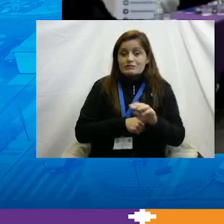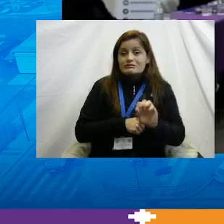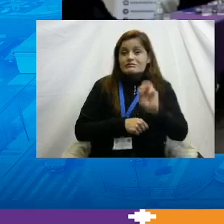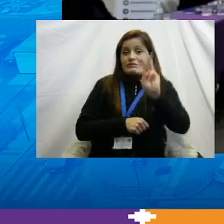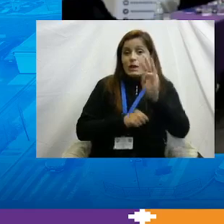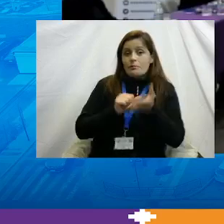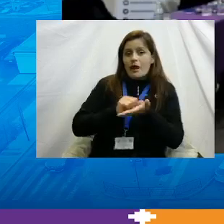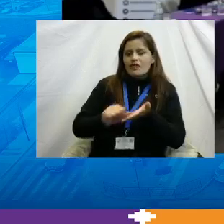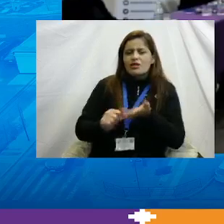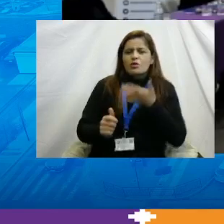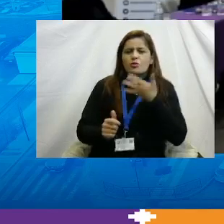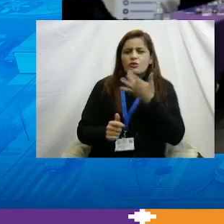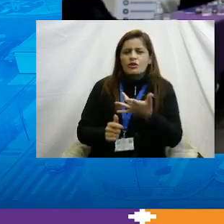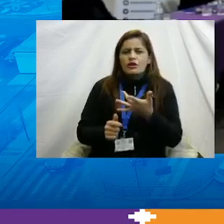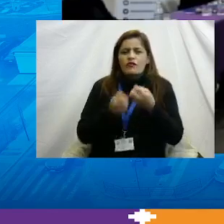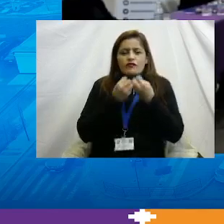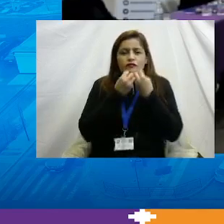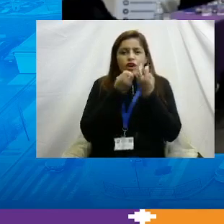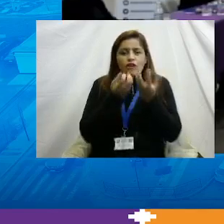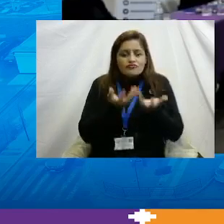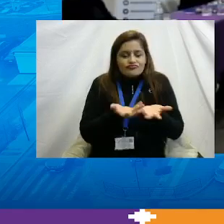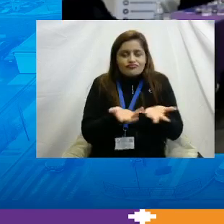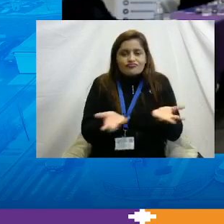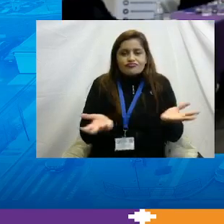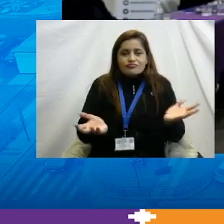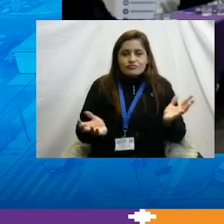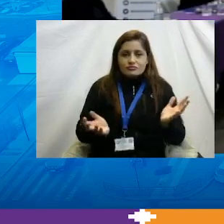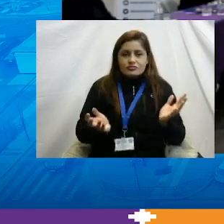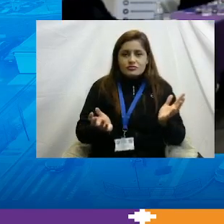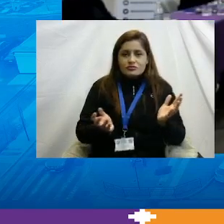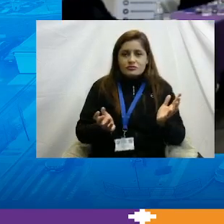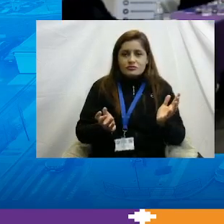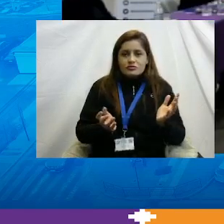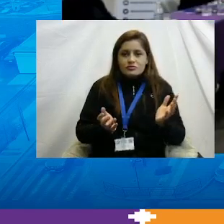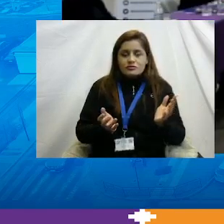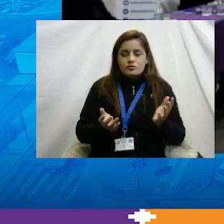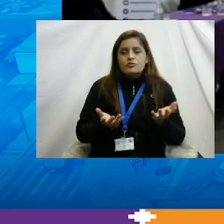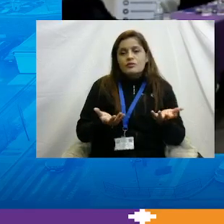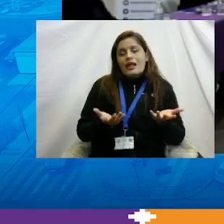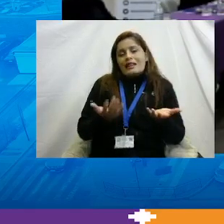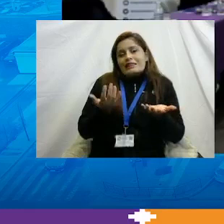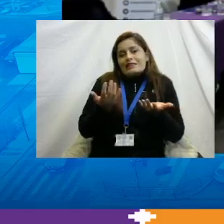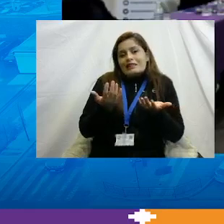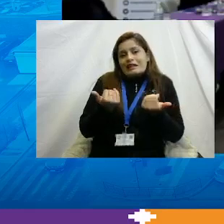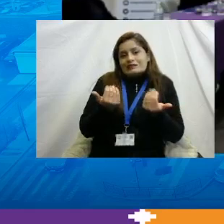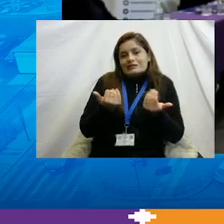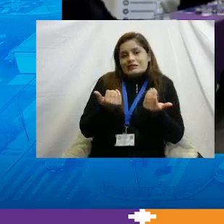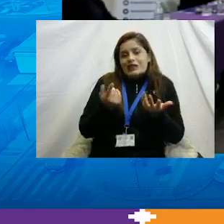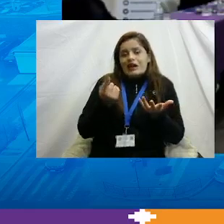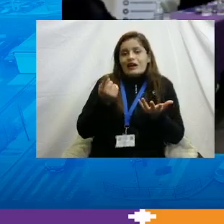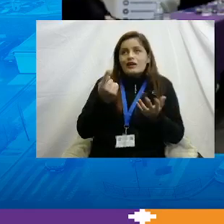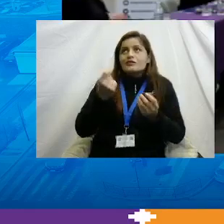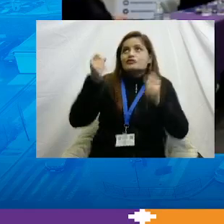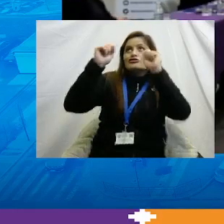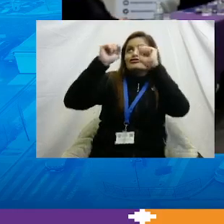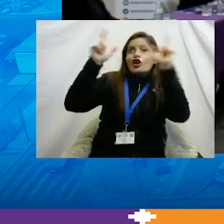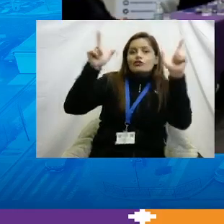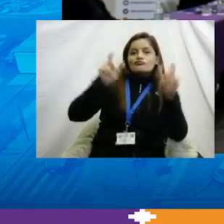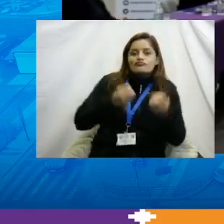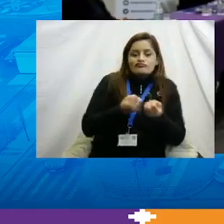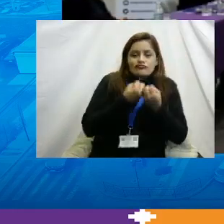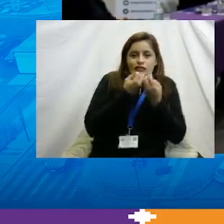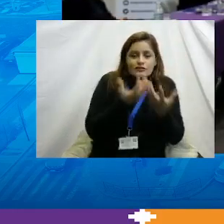3 partes, precisamente por exponer su mercadería fuera del kiosco, siendo que es muy necesario para la naturaleza de su negocio que lo haga,